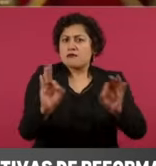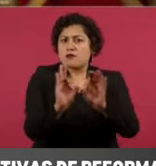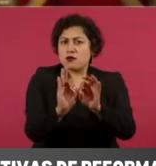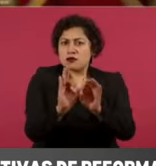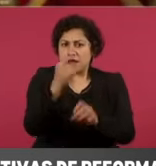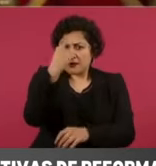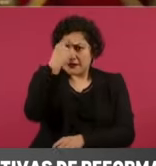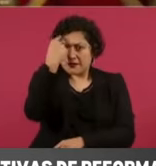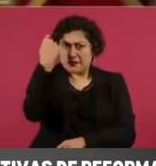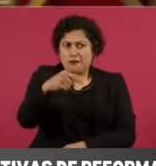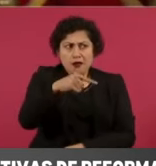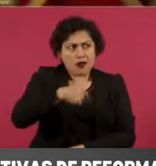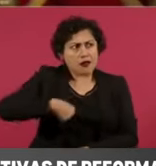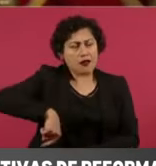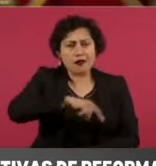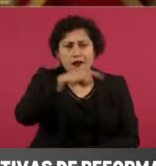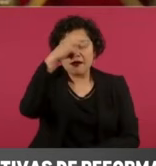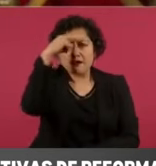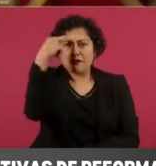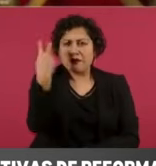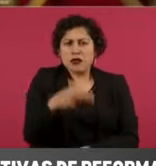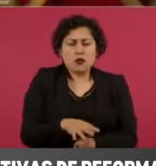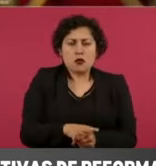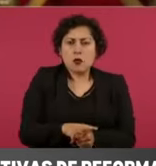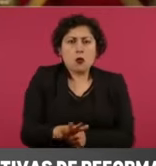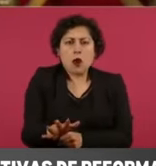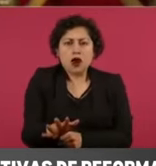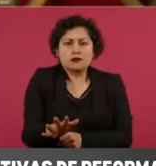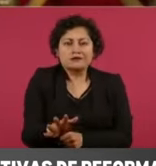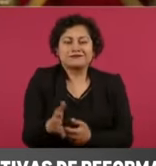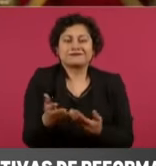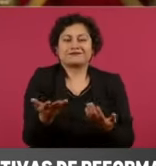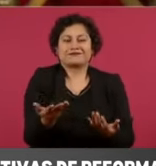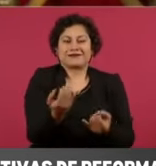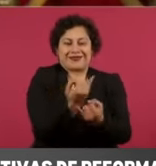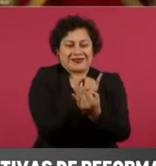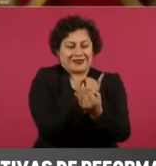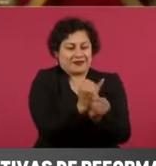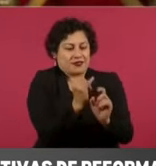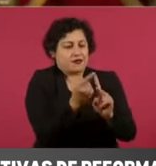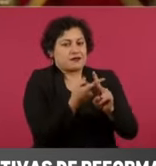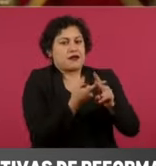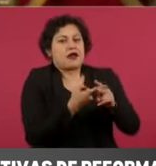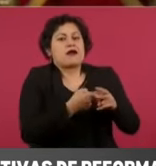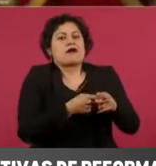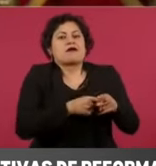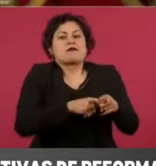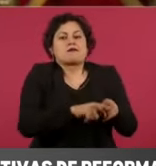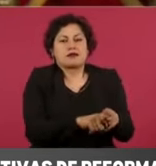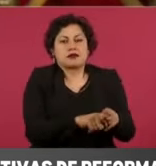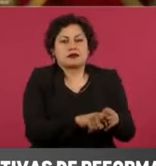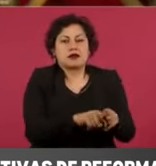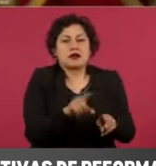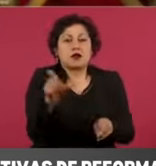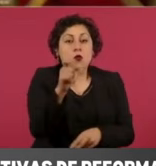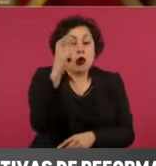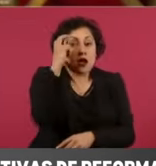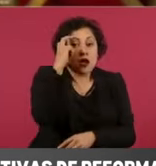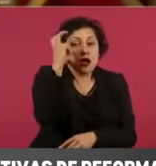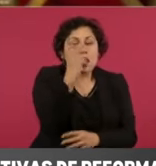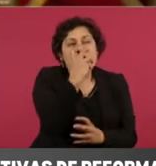inicio, la del grito de Dolores, y no la de la consumación de